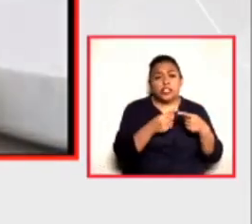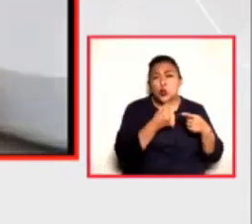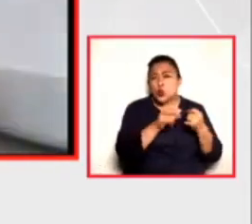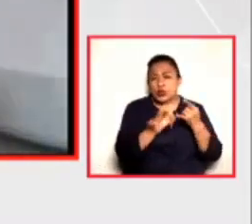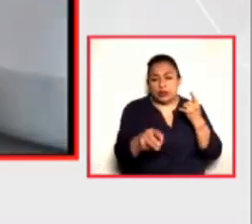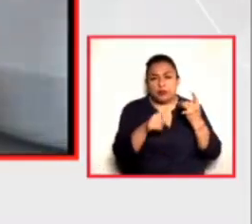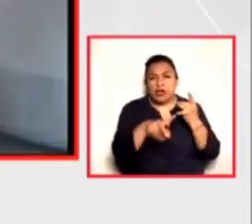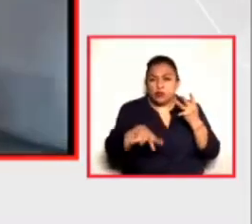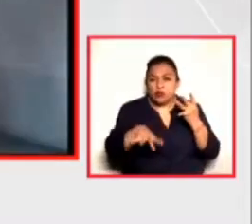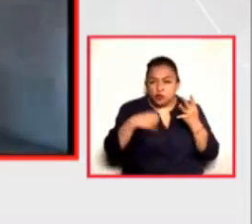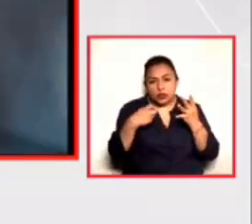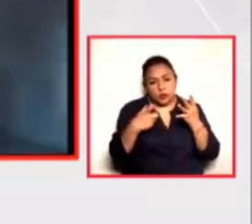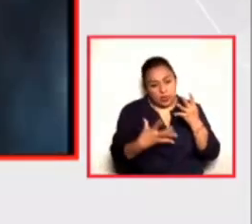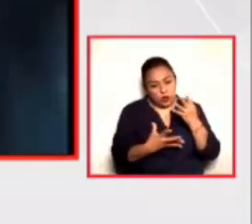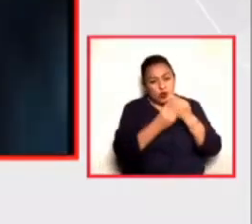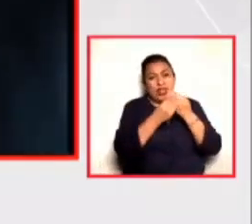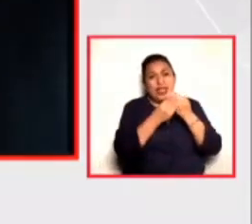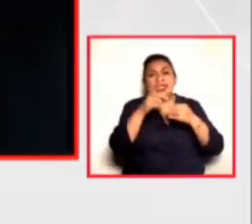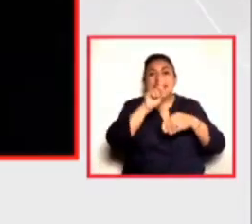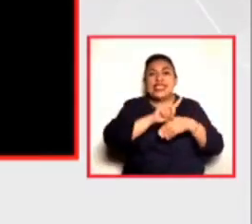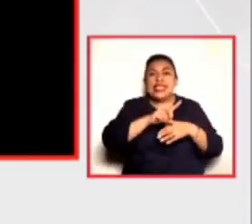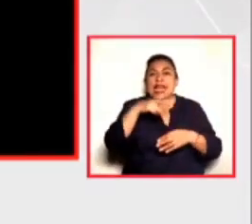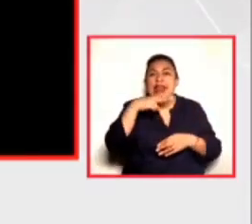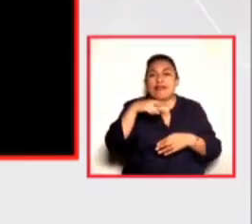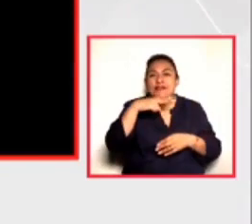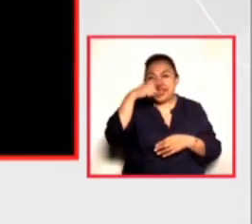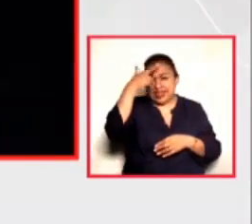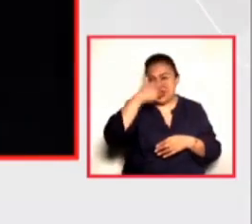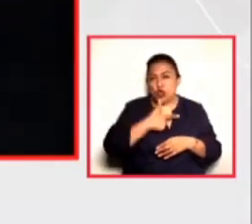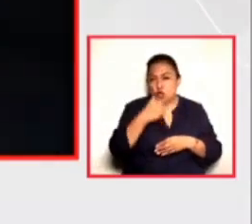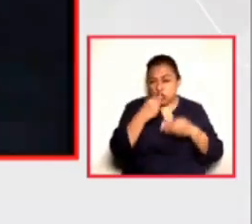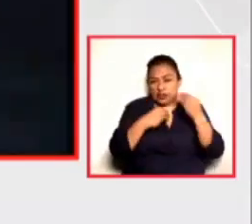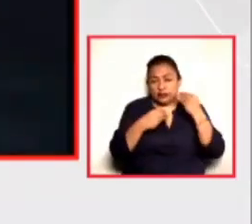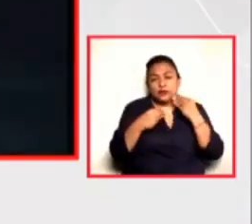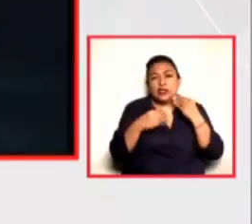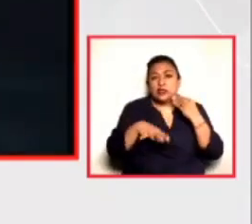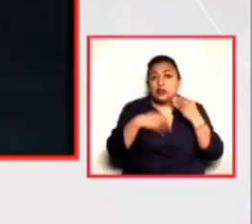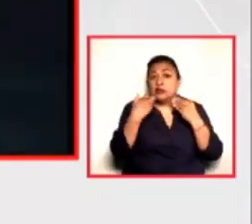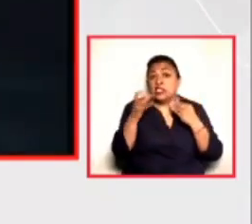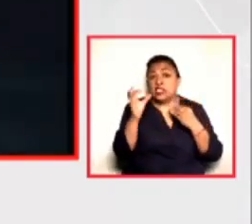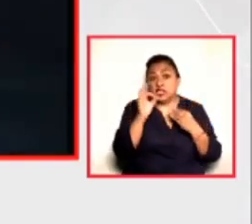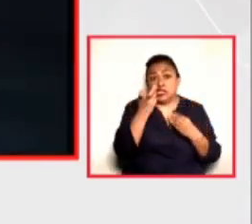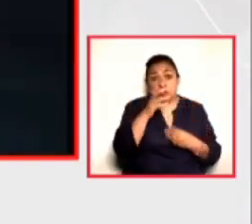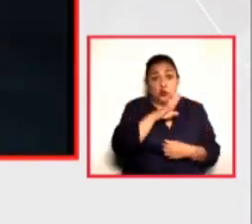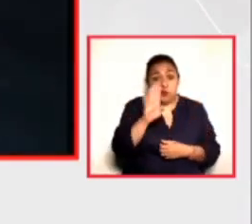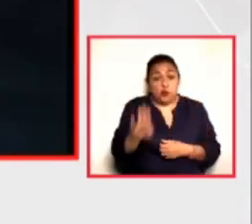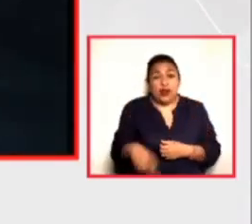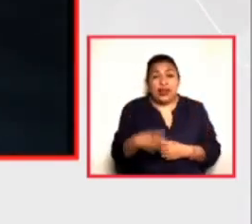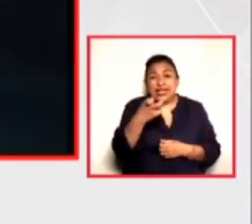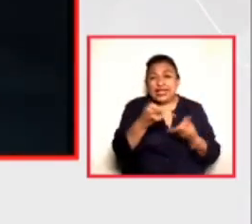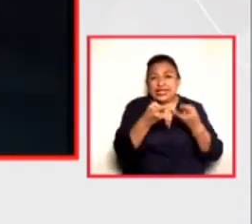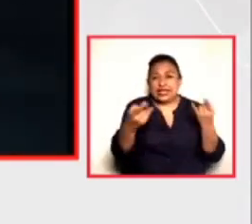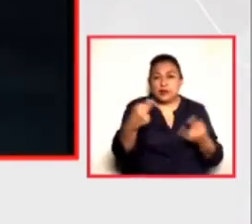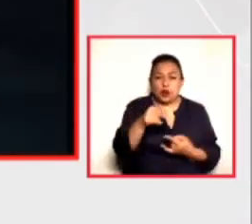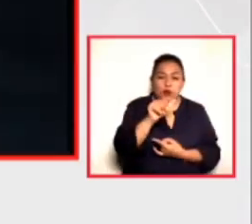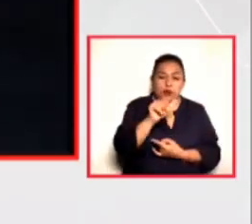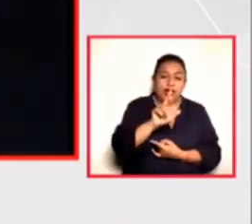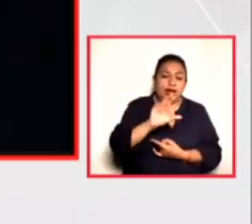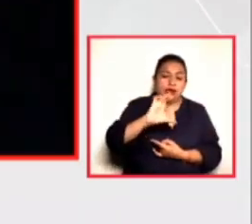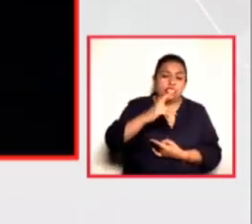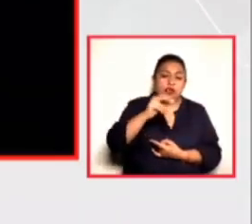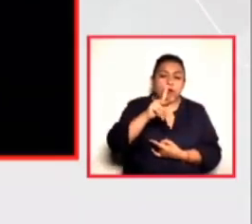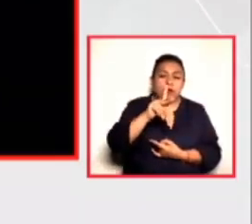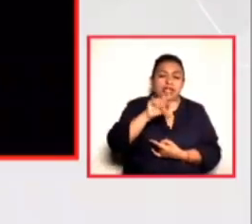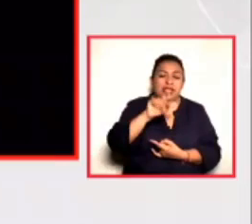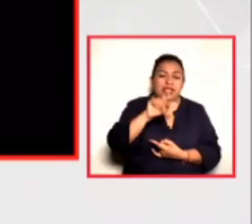unirlas en una cena de Navidad, lo que incluso le puede costar la vida. Esta es la trama de Archipiélago, obra con la que la